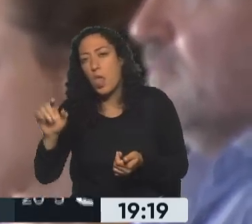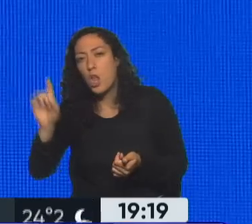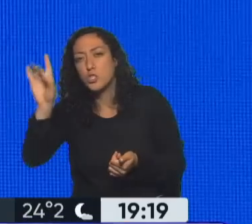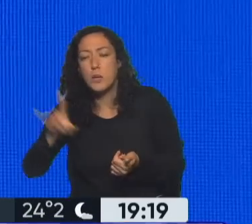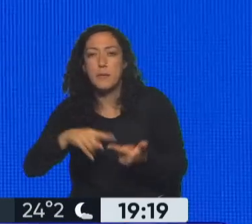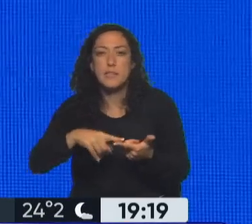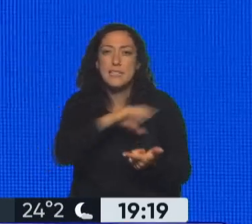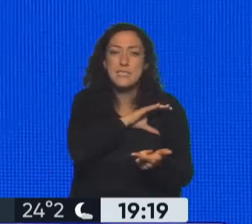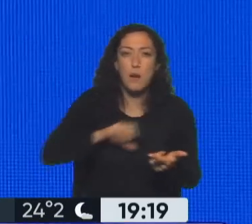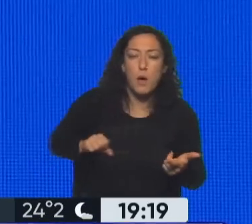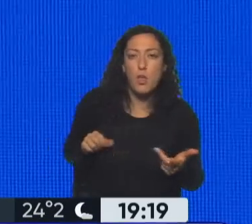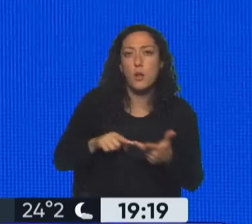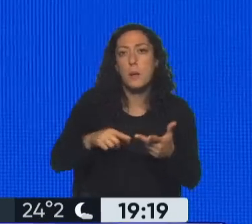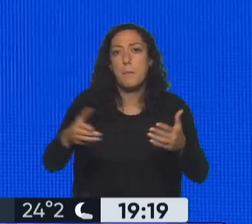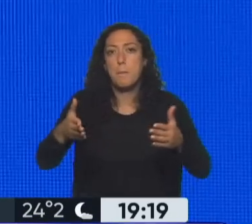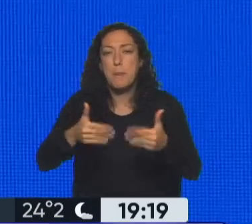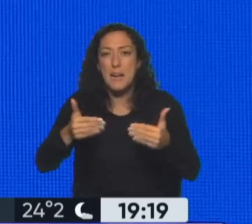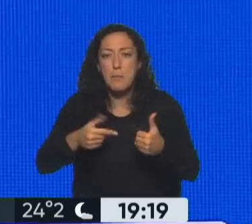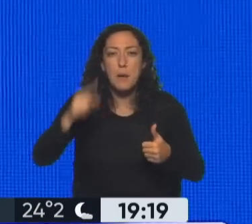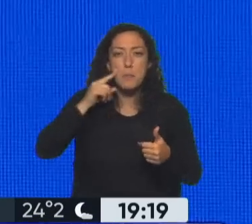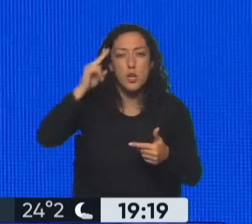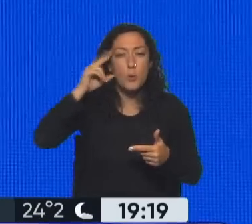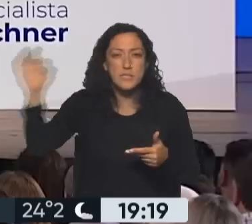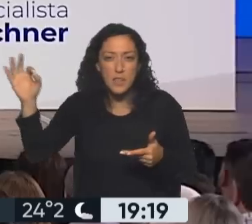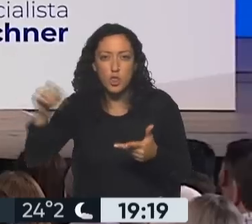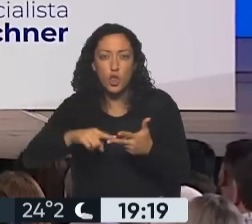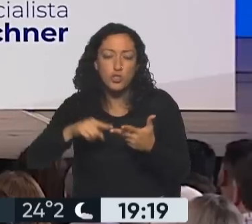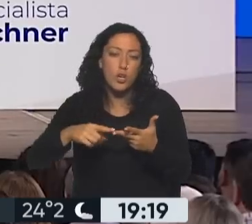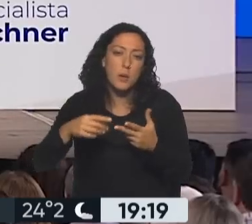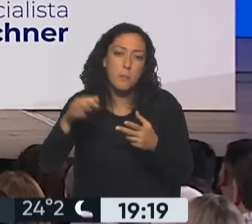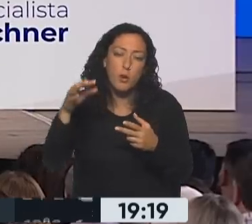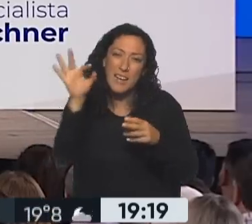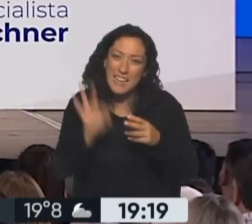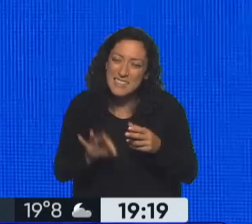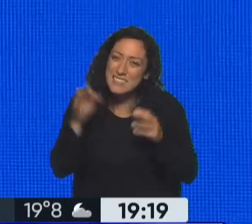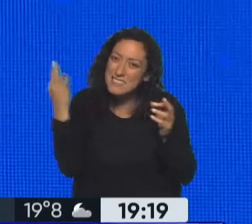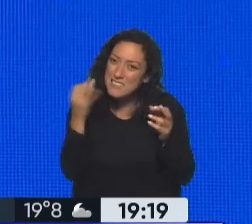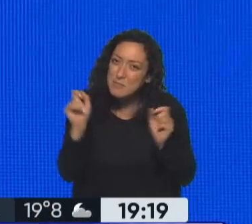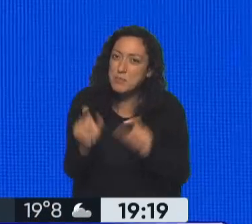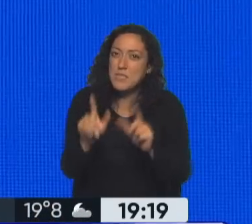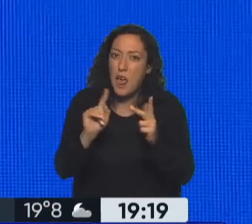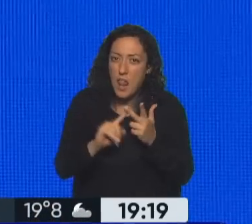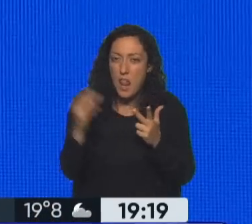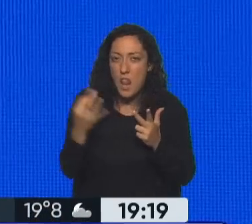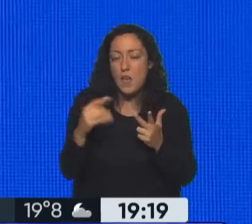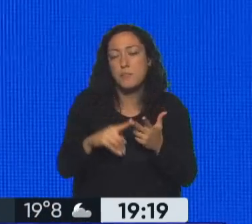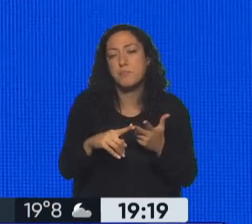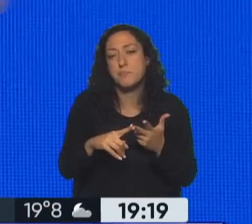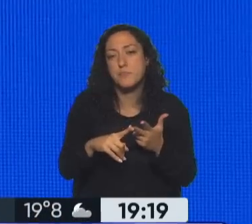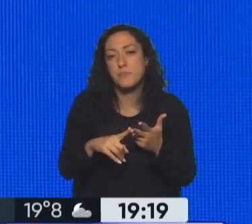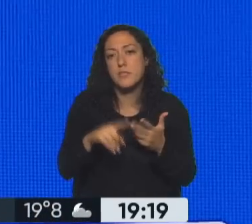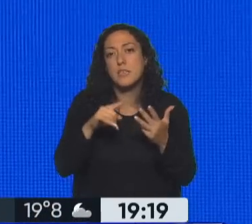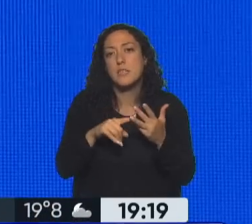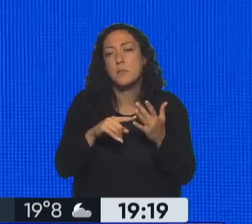El Salvador y Panamá. Panamá desde 1900 por características muy especiales. Y luego